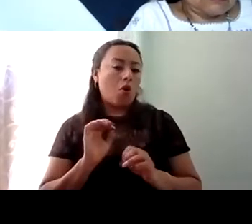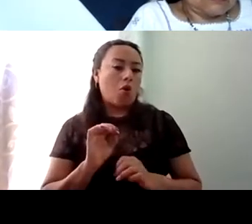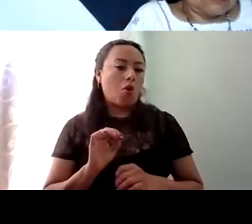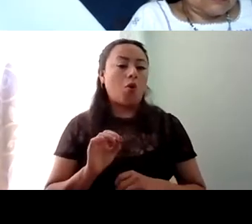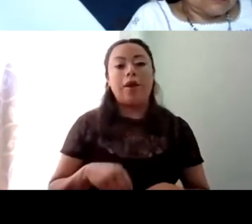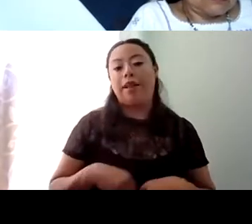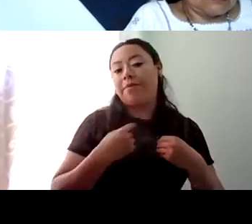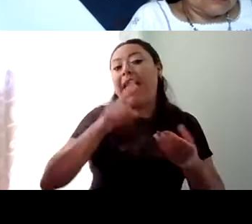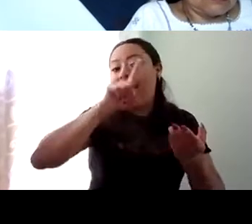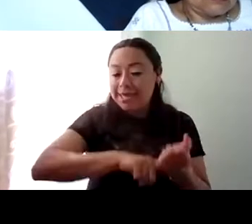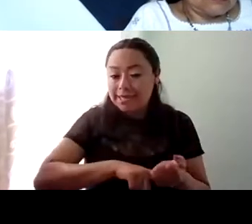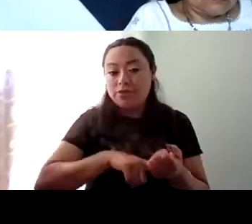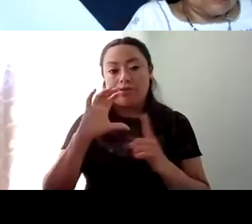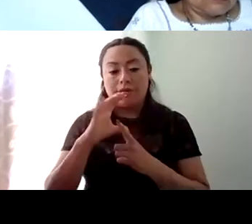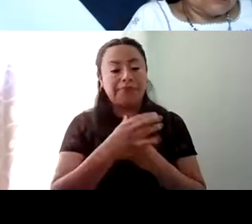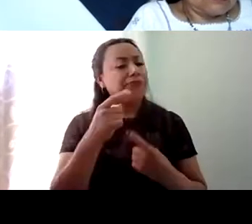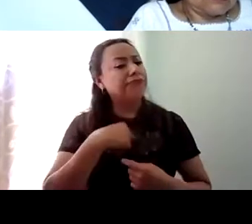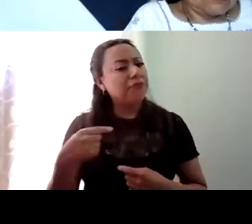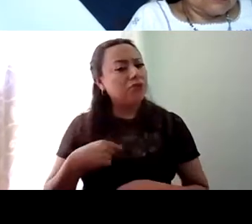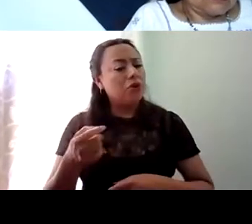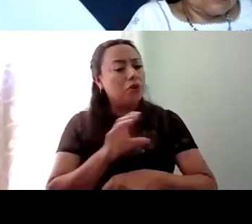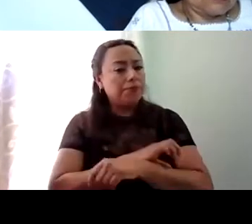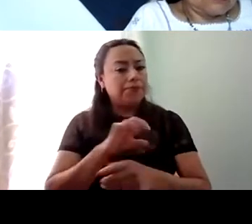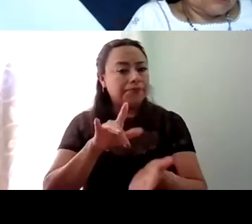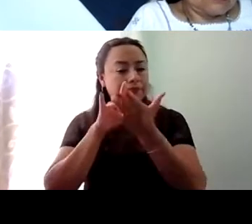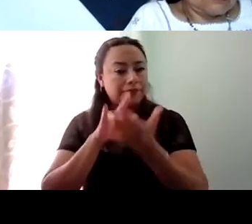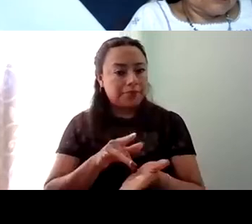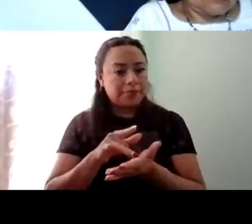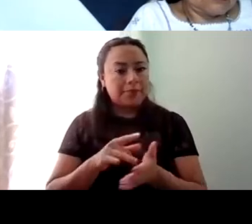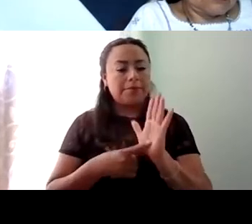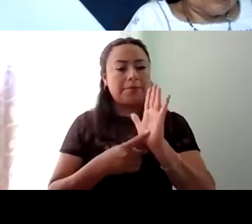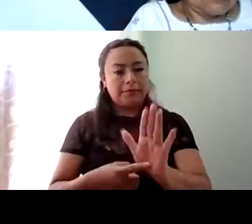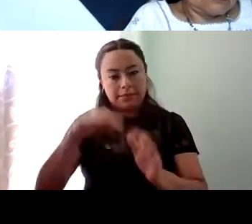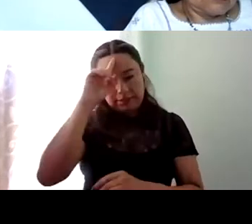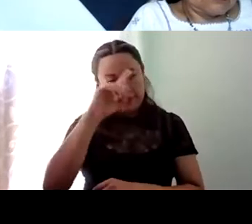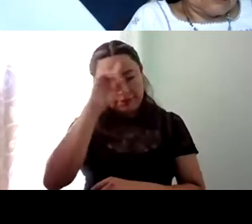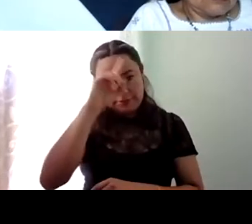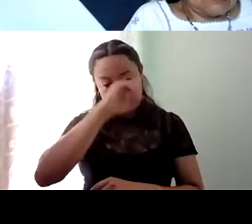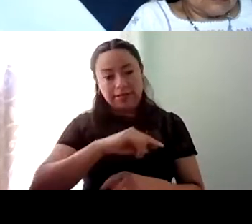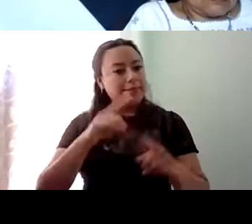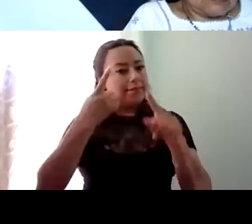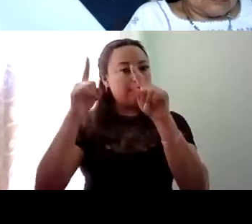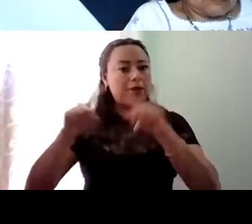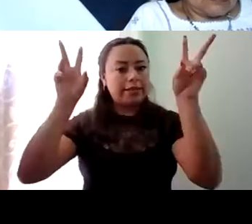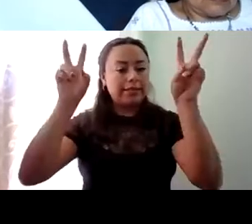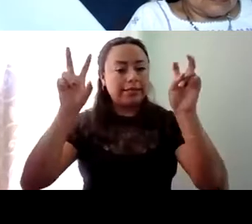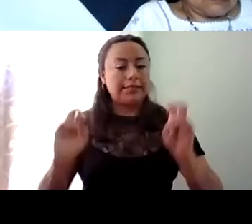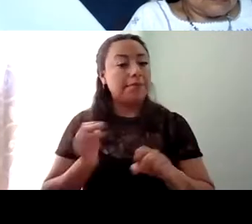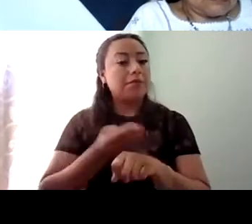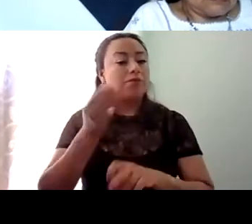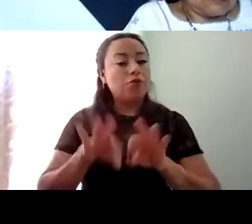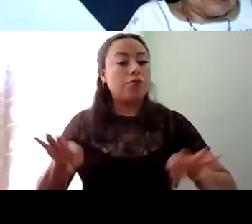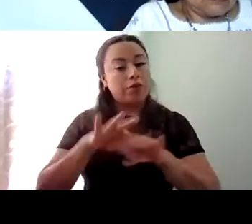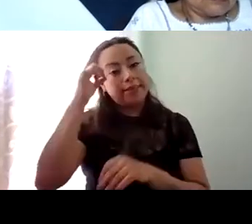He acompañado en la presentación de recomendaciones en diversas temáticas de gran relevancia para la ciudad, como